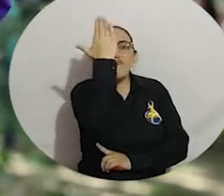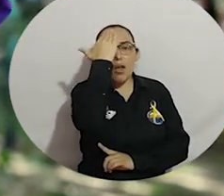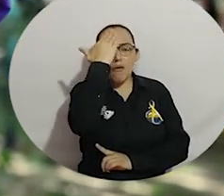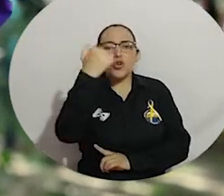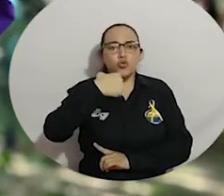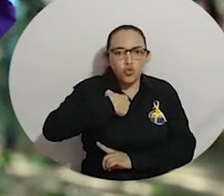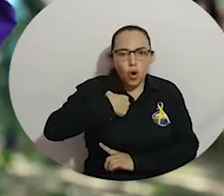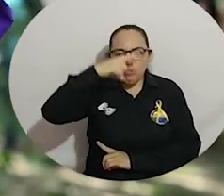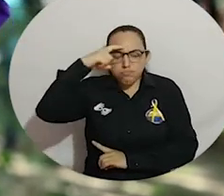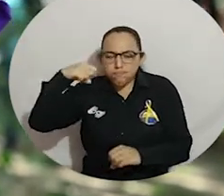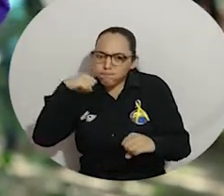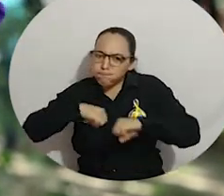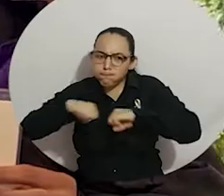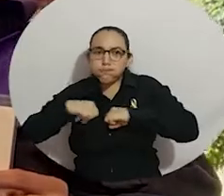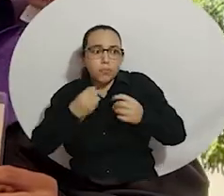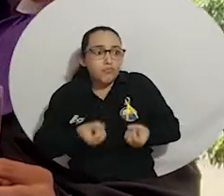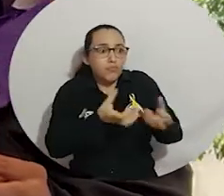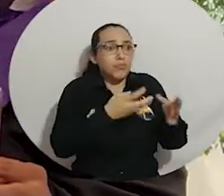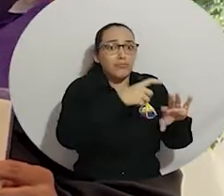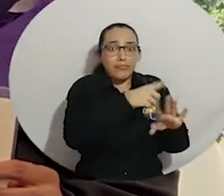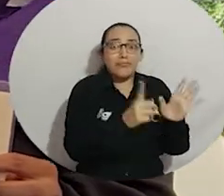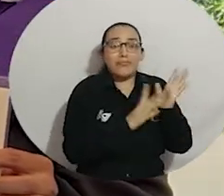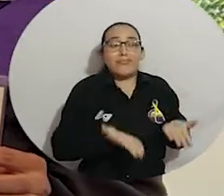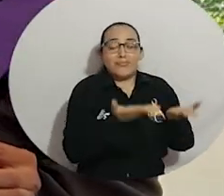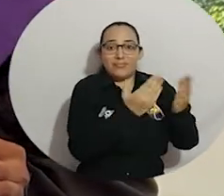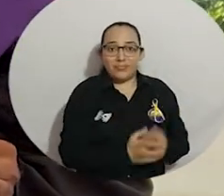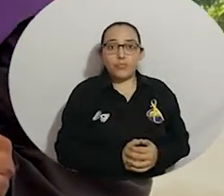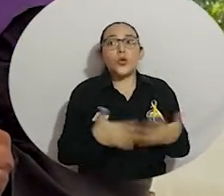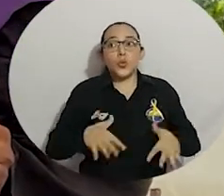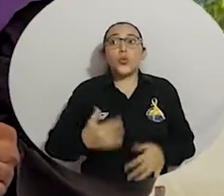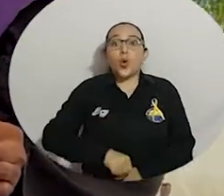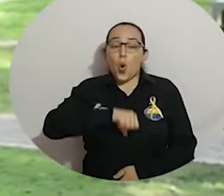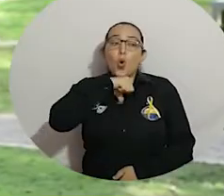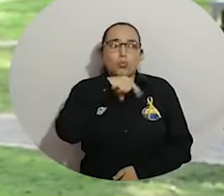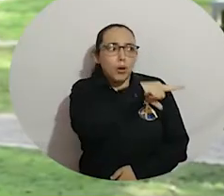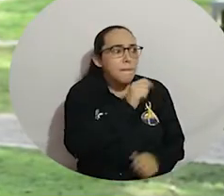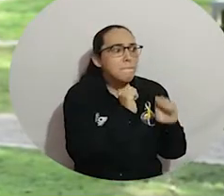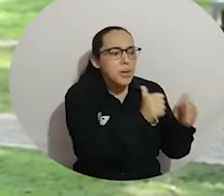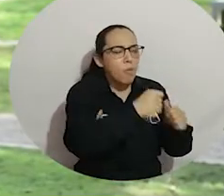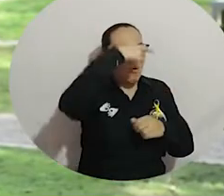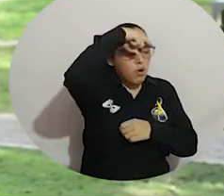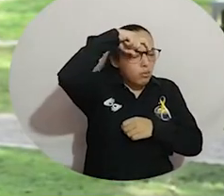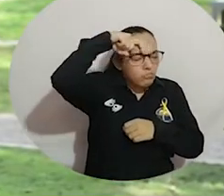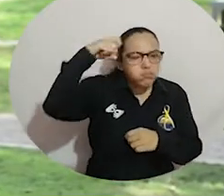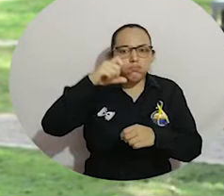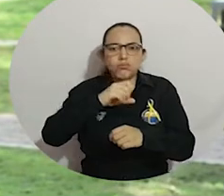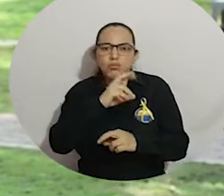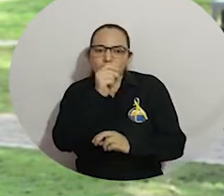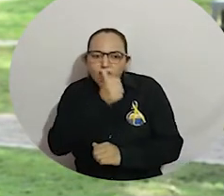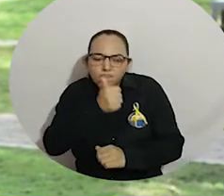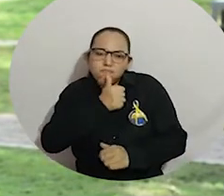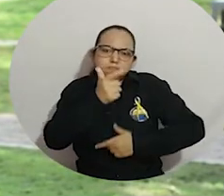Luis David, él sabe que yo he sido madre y padre para él. Es un orgullo para nosotros hoy, pero él con el sacrificio,